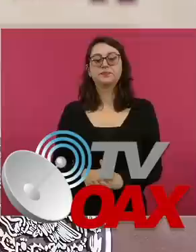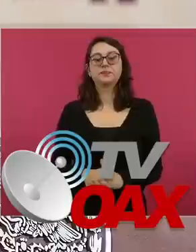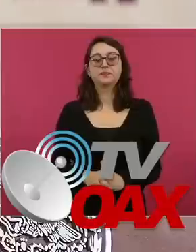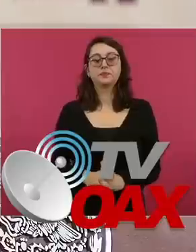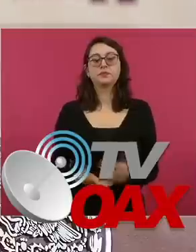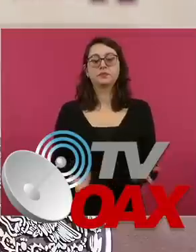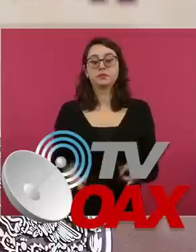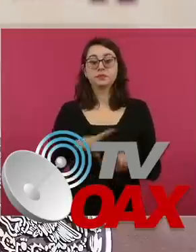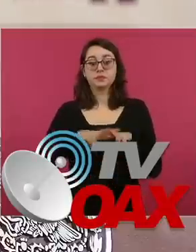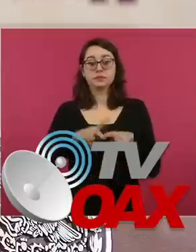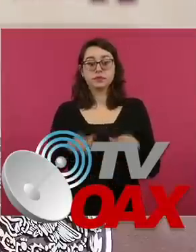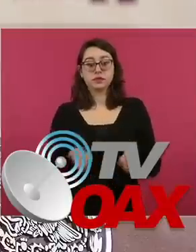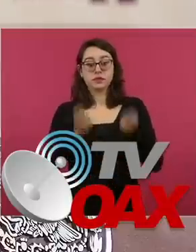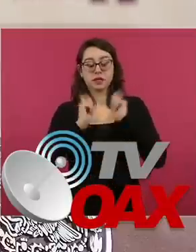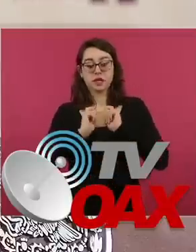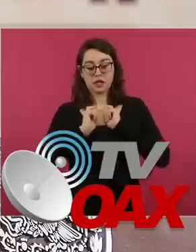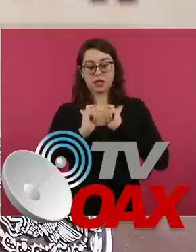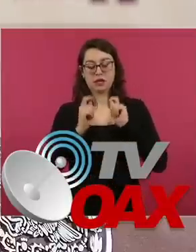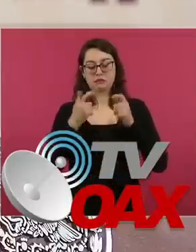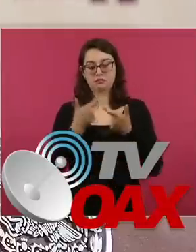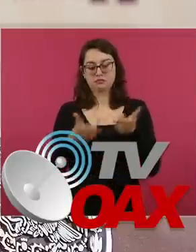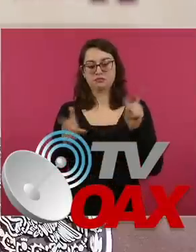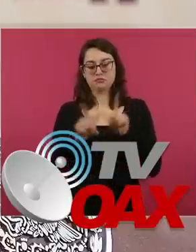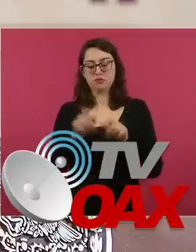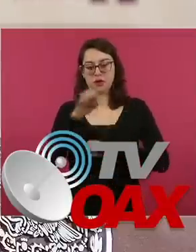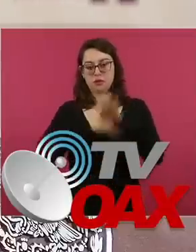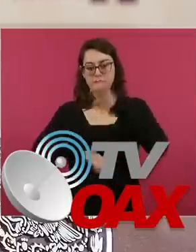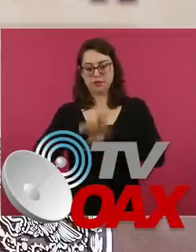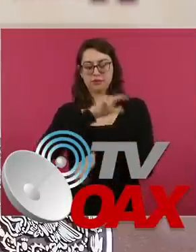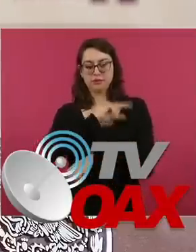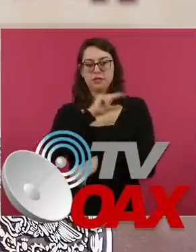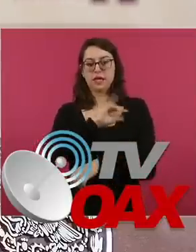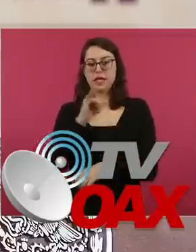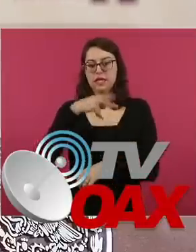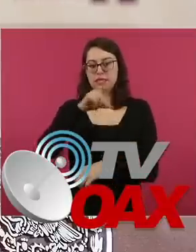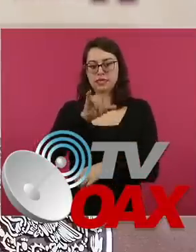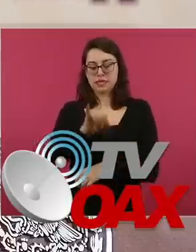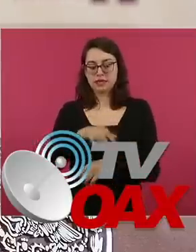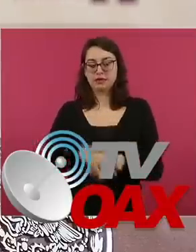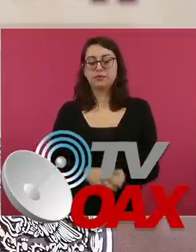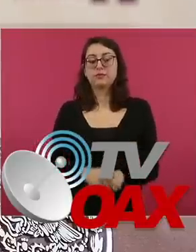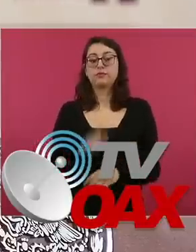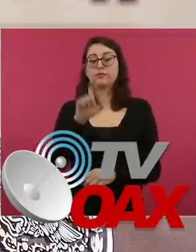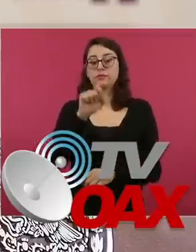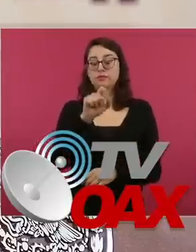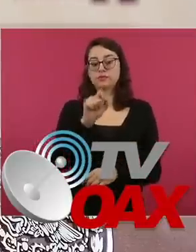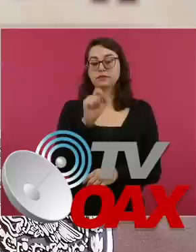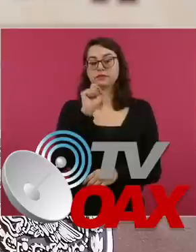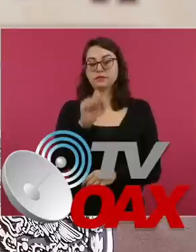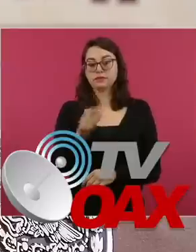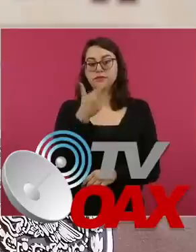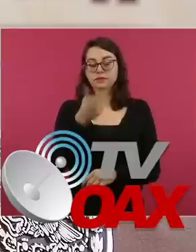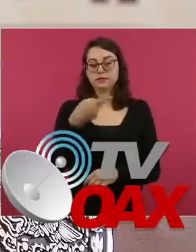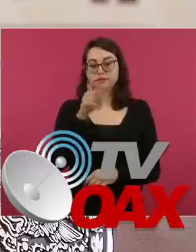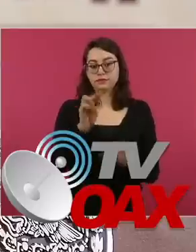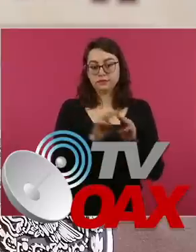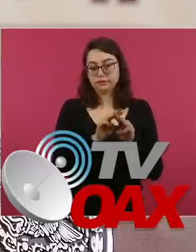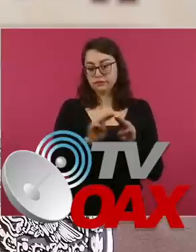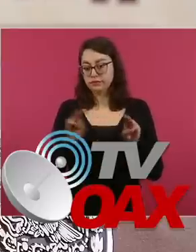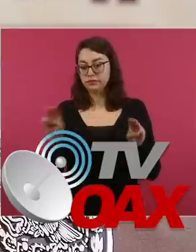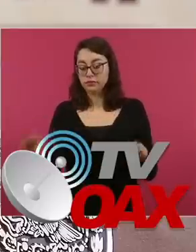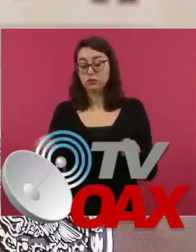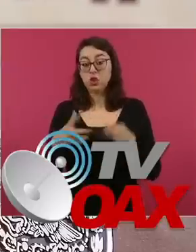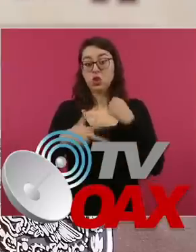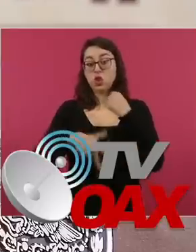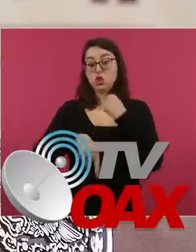Este tramo está a cargo de la empresa Grupo Indy. Este tramo tiene 20.7 kilómetros de longitud, de los cuales 12 kilómetros son en